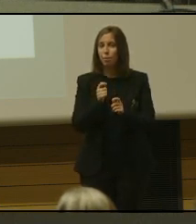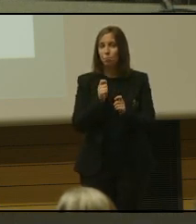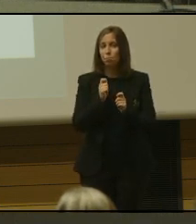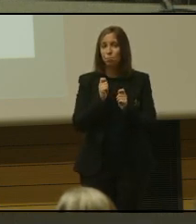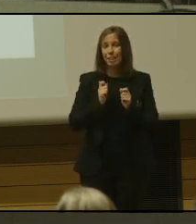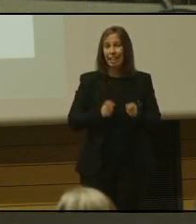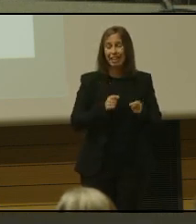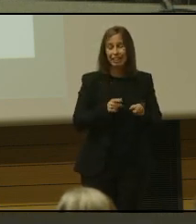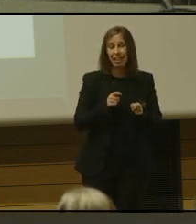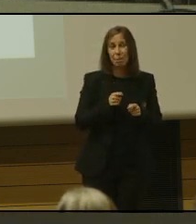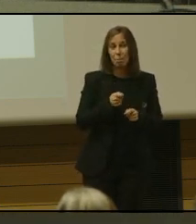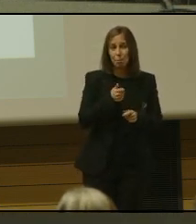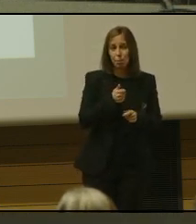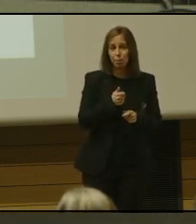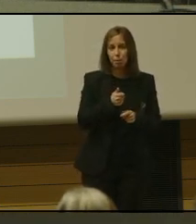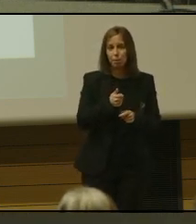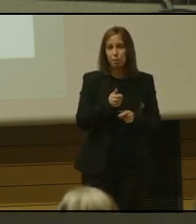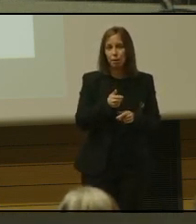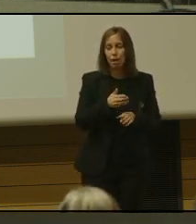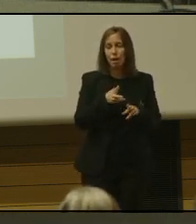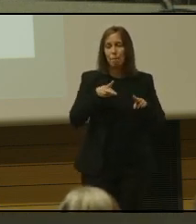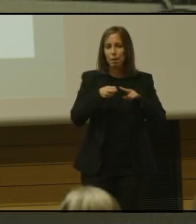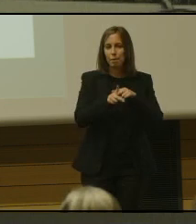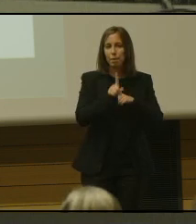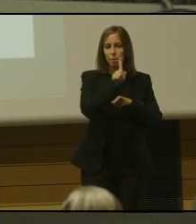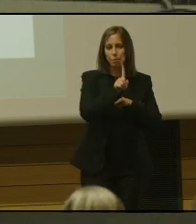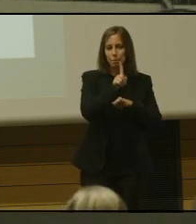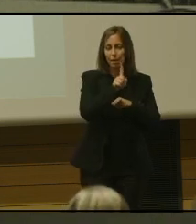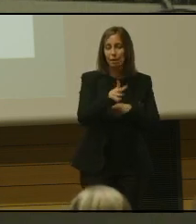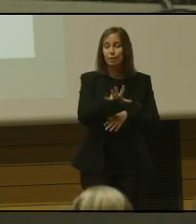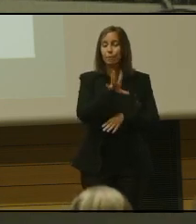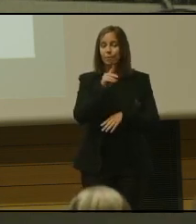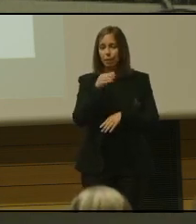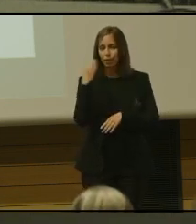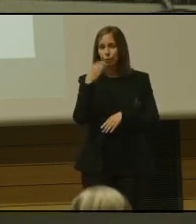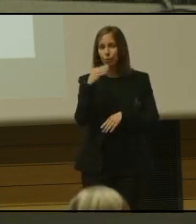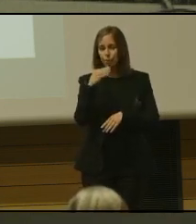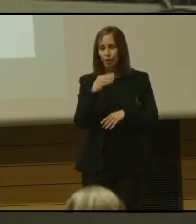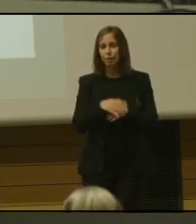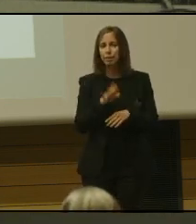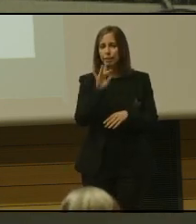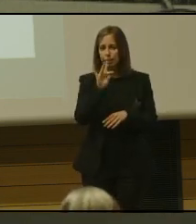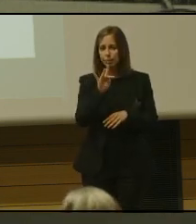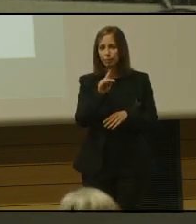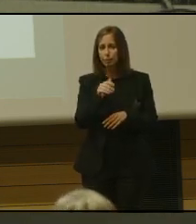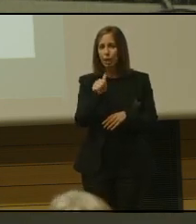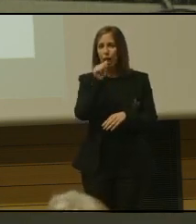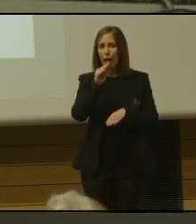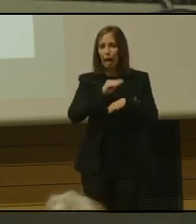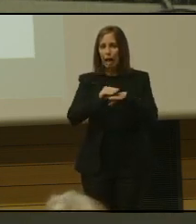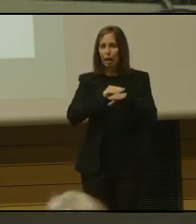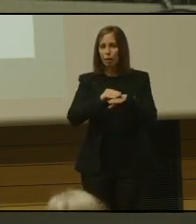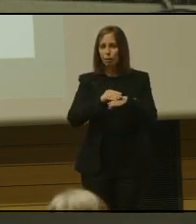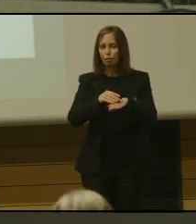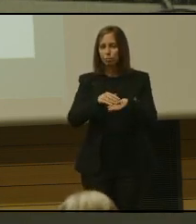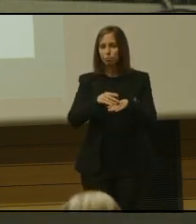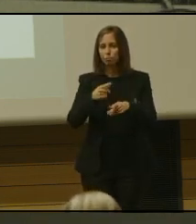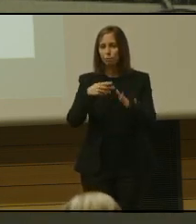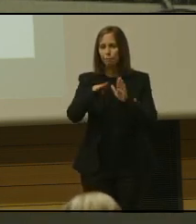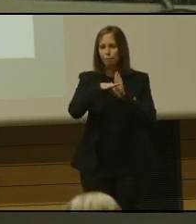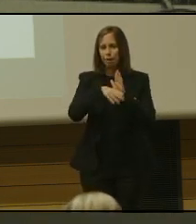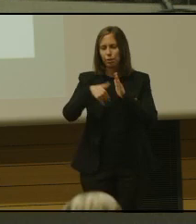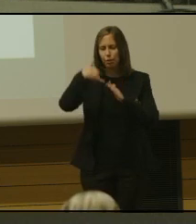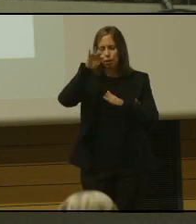esa prevención primaria. Y yo lo entiendo, lo que dices desde los jóvenes, porque el alcohol es un factor de riesgo